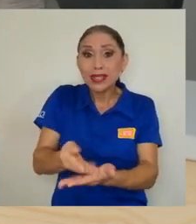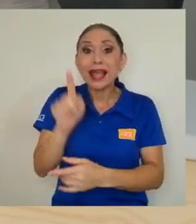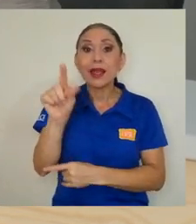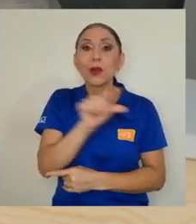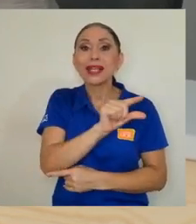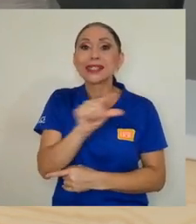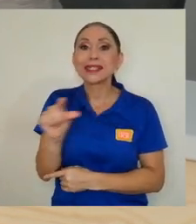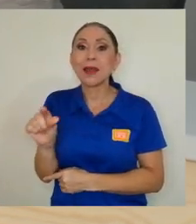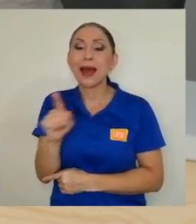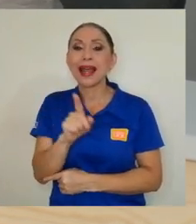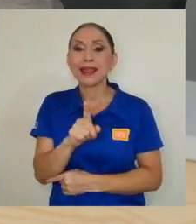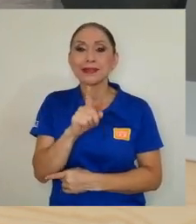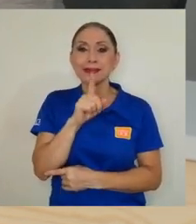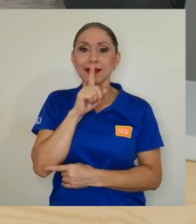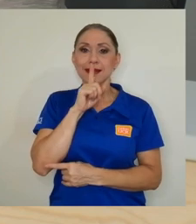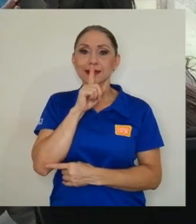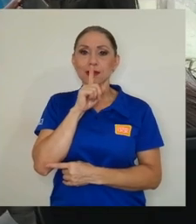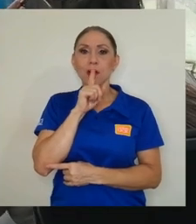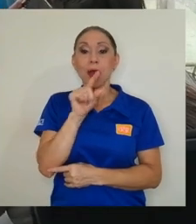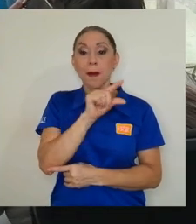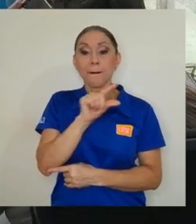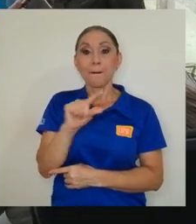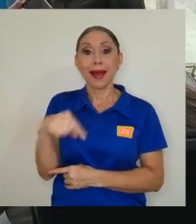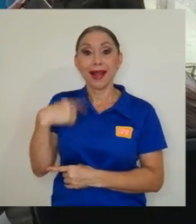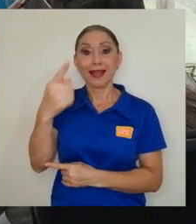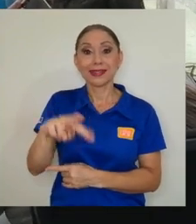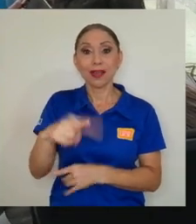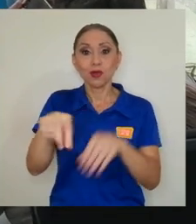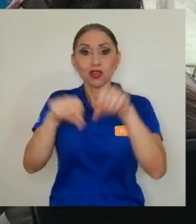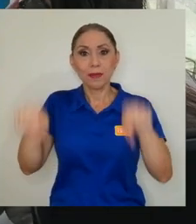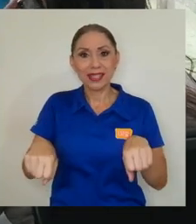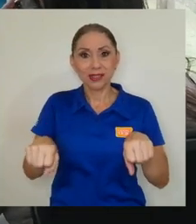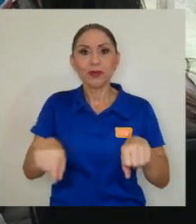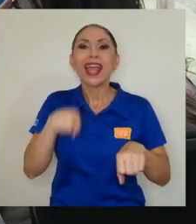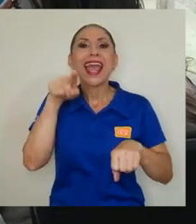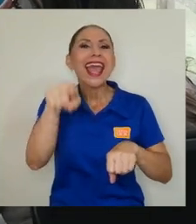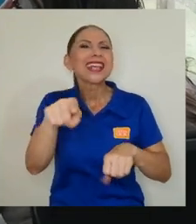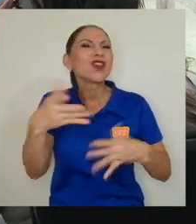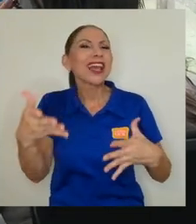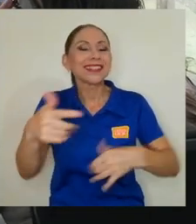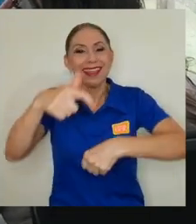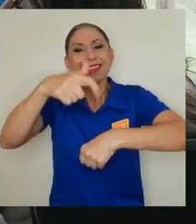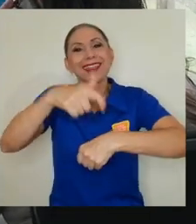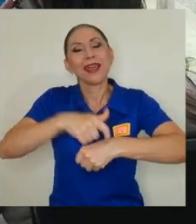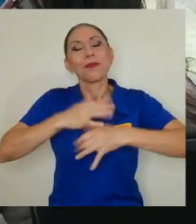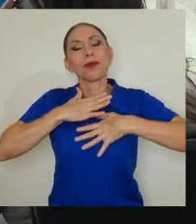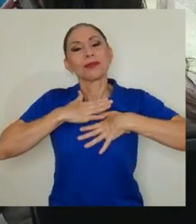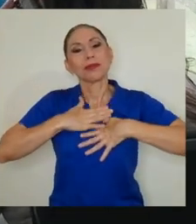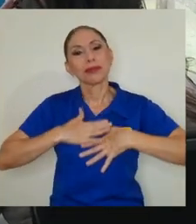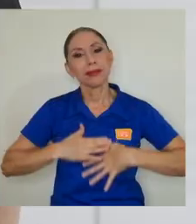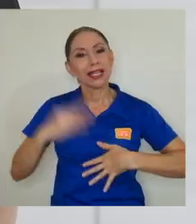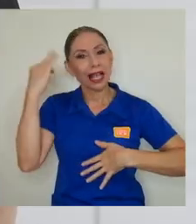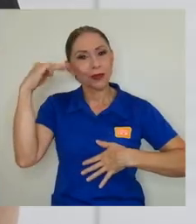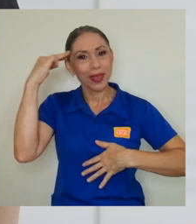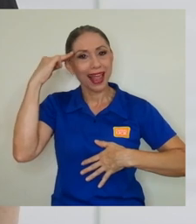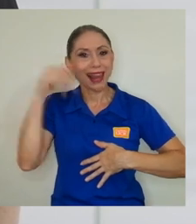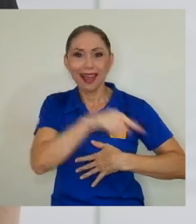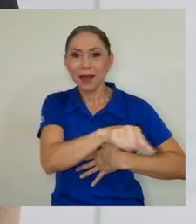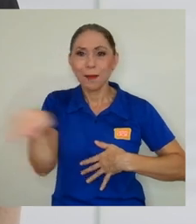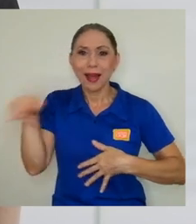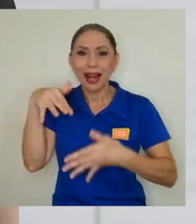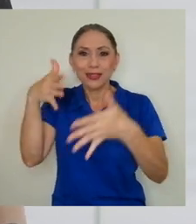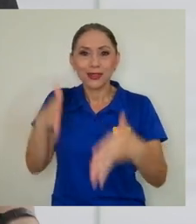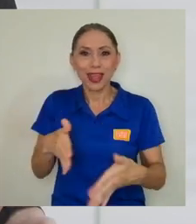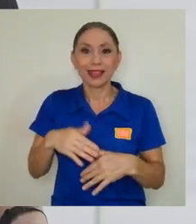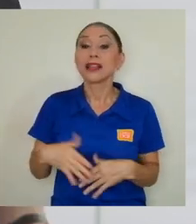de silencio para el segundo semestre, la cual proporcionará un espacio de descanso mental para el estudiantado. Hemos estado trabajando